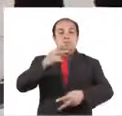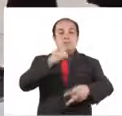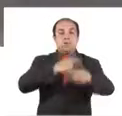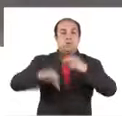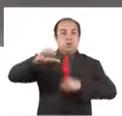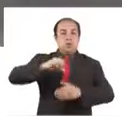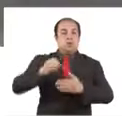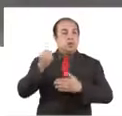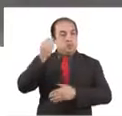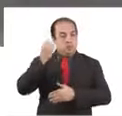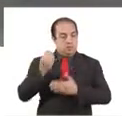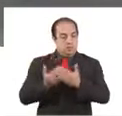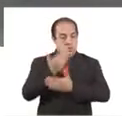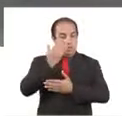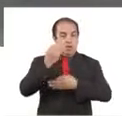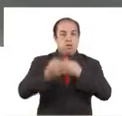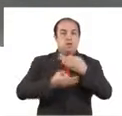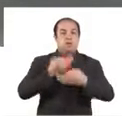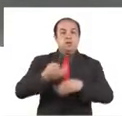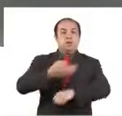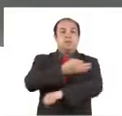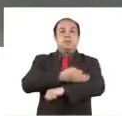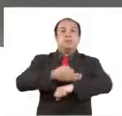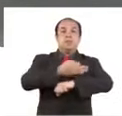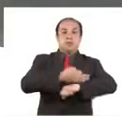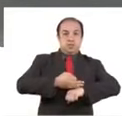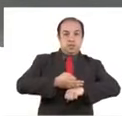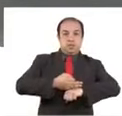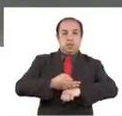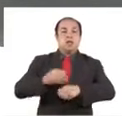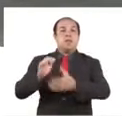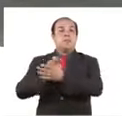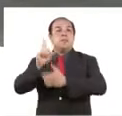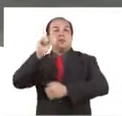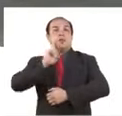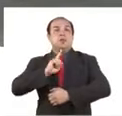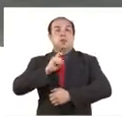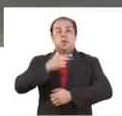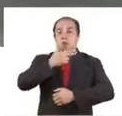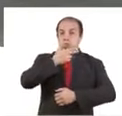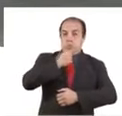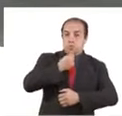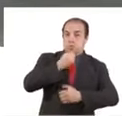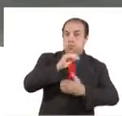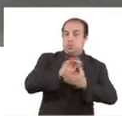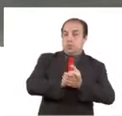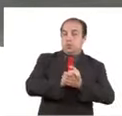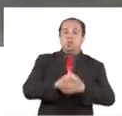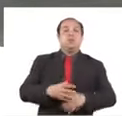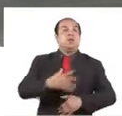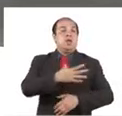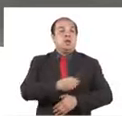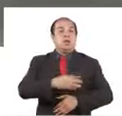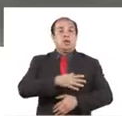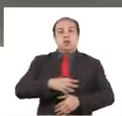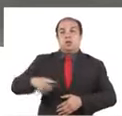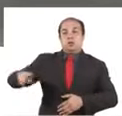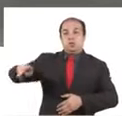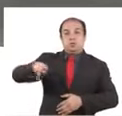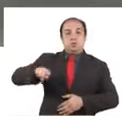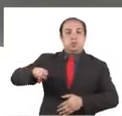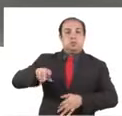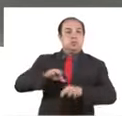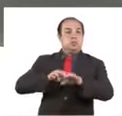esta mañana a todas las familias, esposas, esposos e hijos del personal